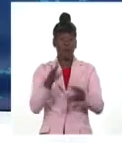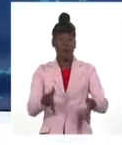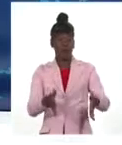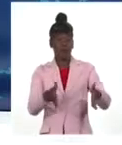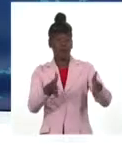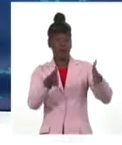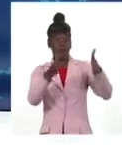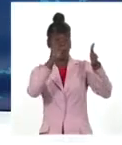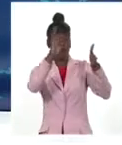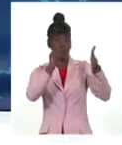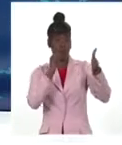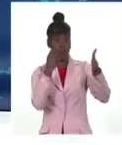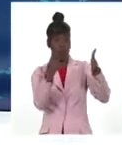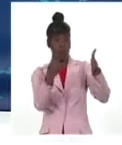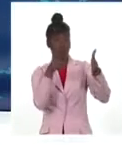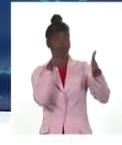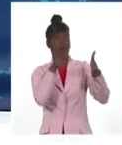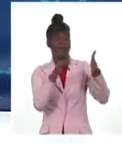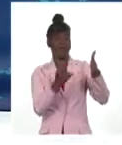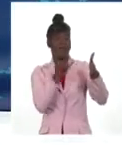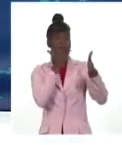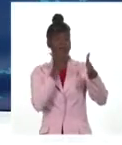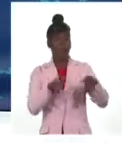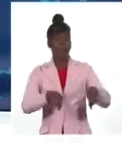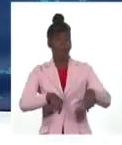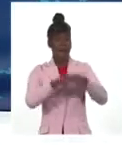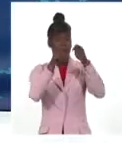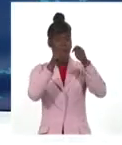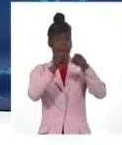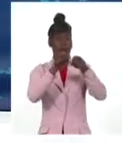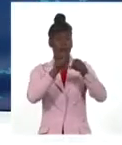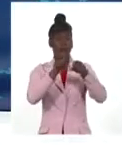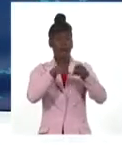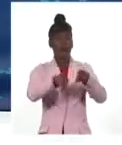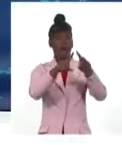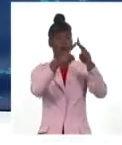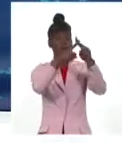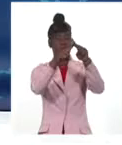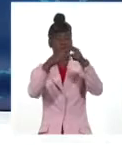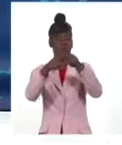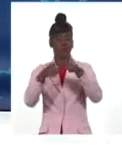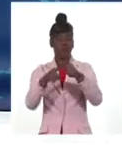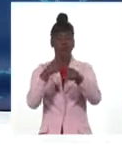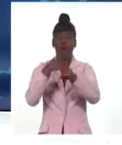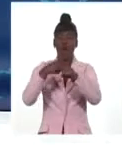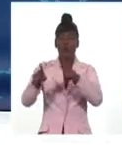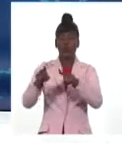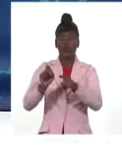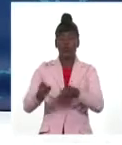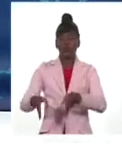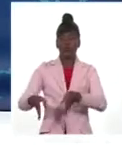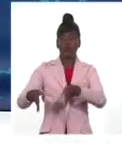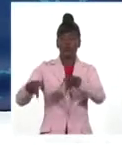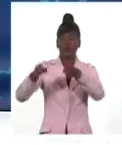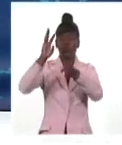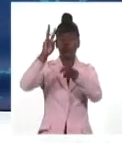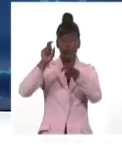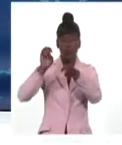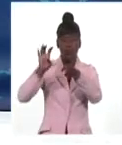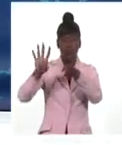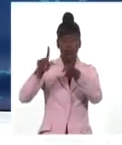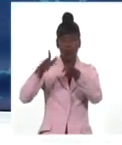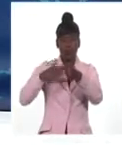la central termoeléctrica Ernesto Guevara, la unidad 4 de la central termoeléctrica 10 de octubre en Nuevitas, la unidad 6 de